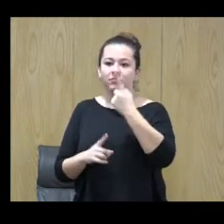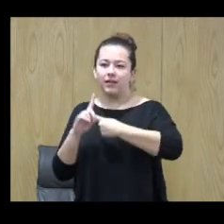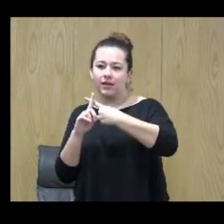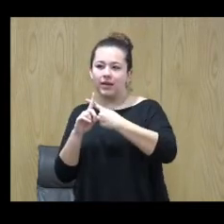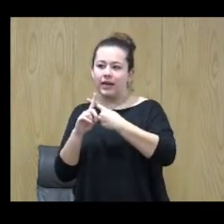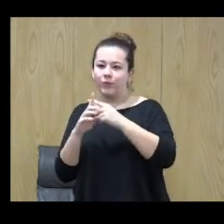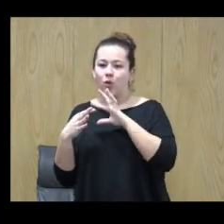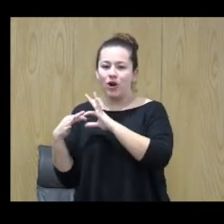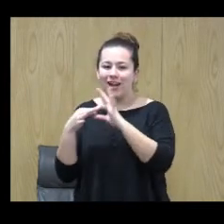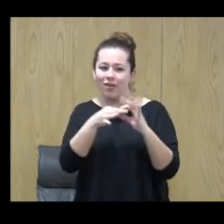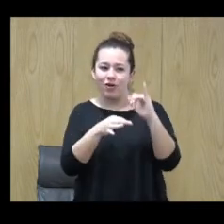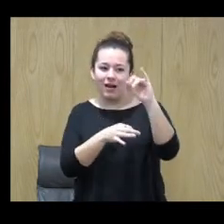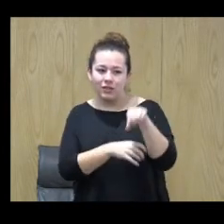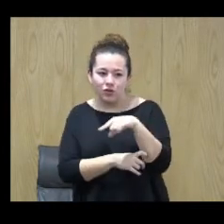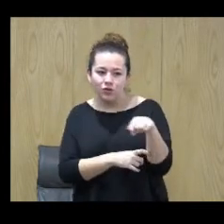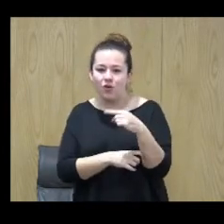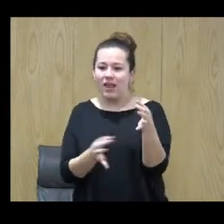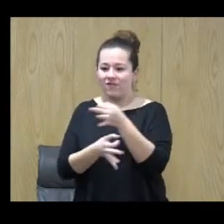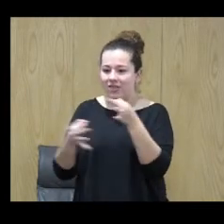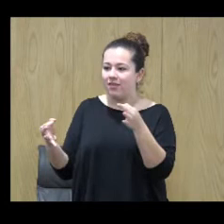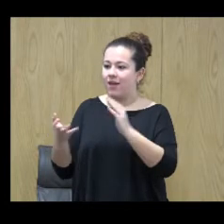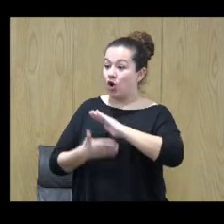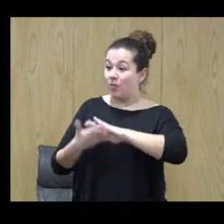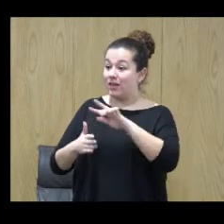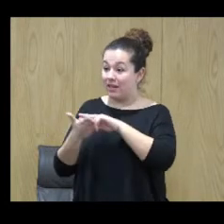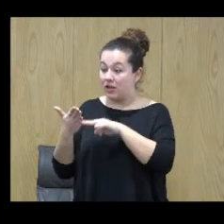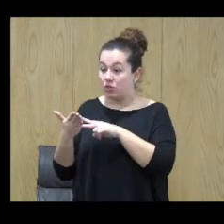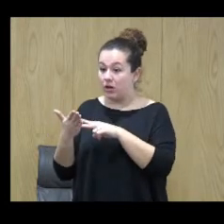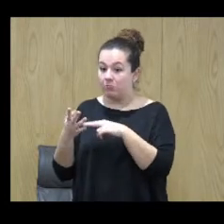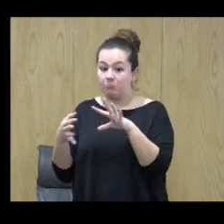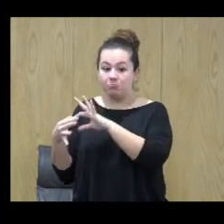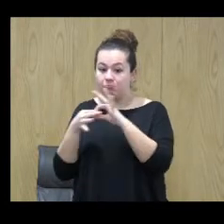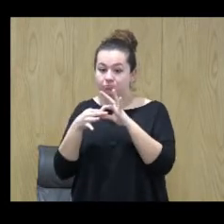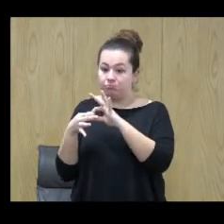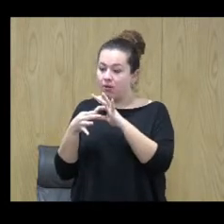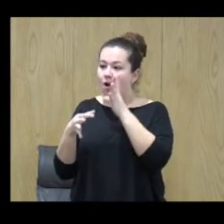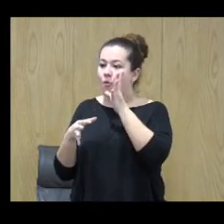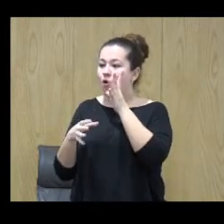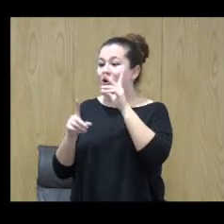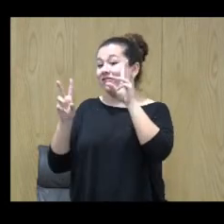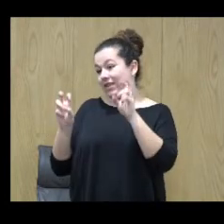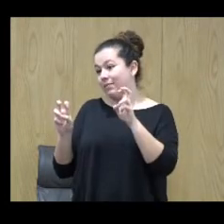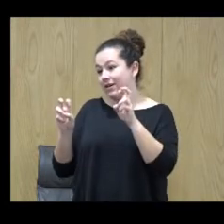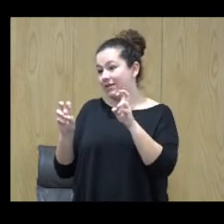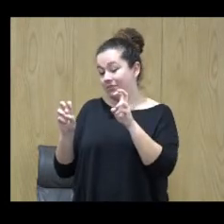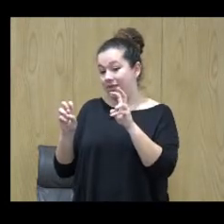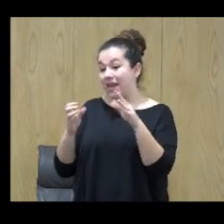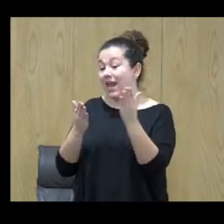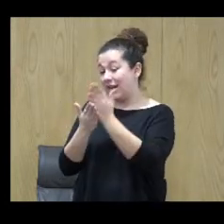relación en la eficiencia, en la competencia lectora, por el factor de estudios,